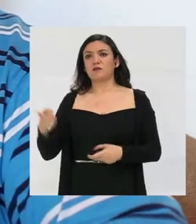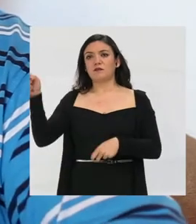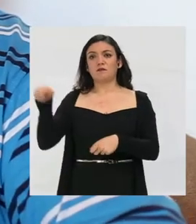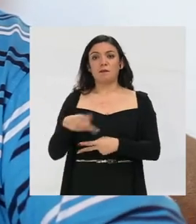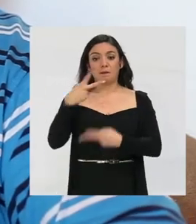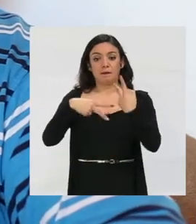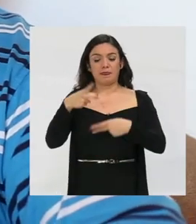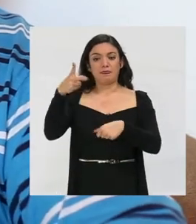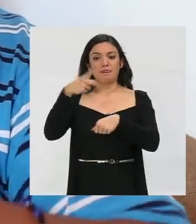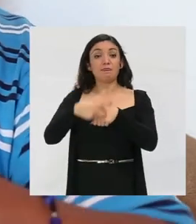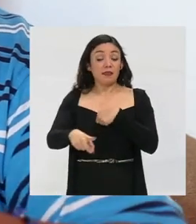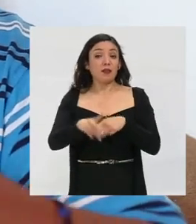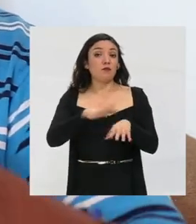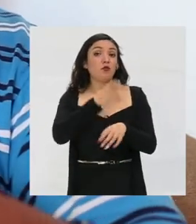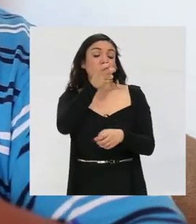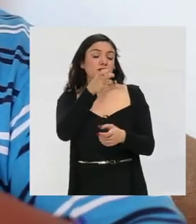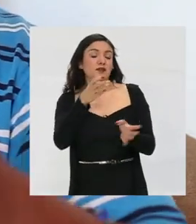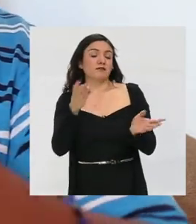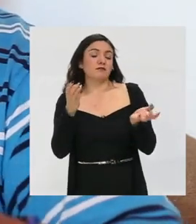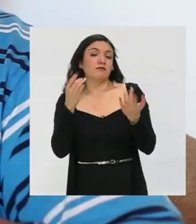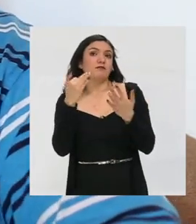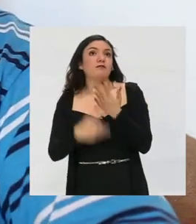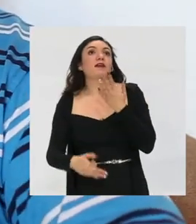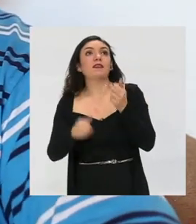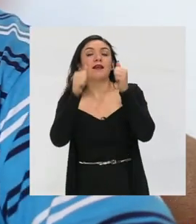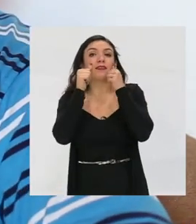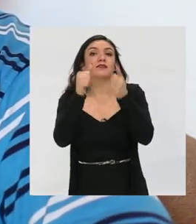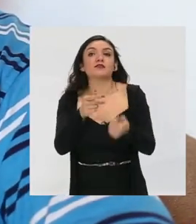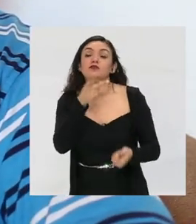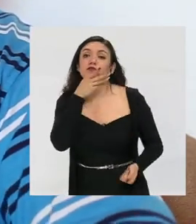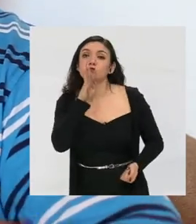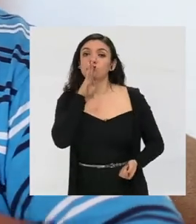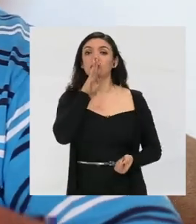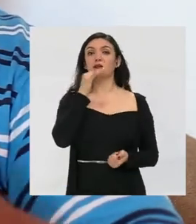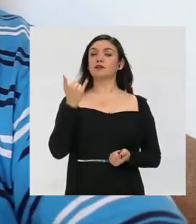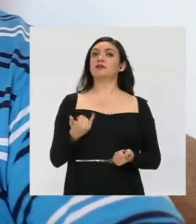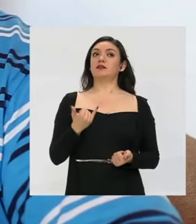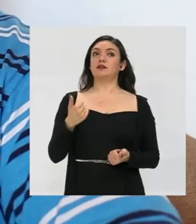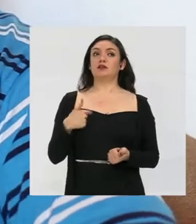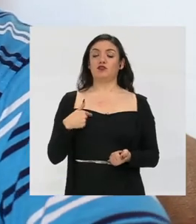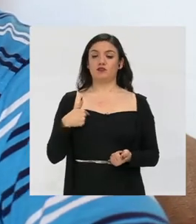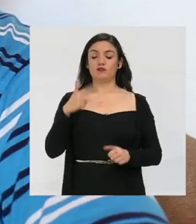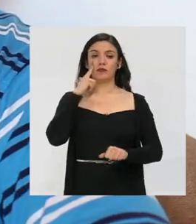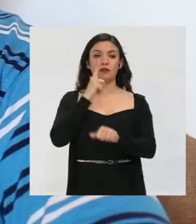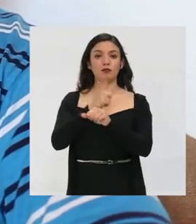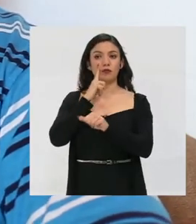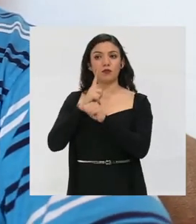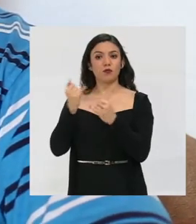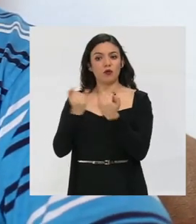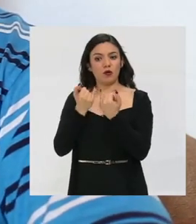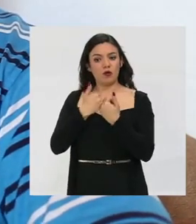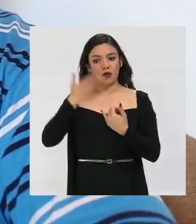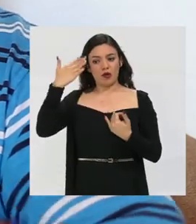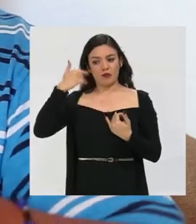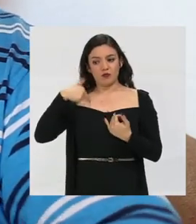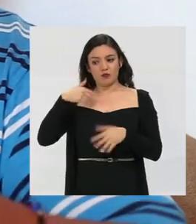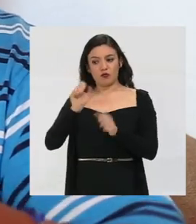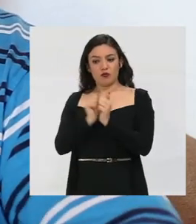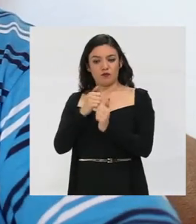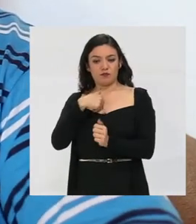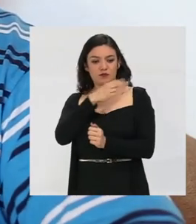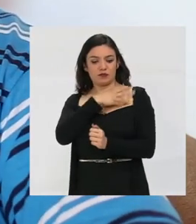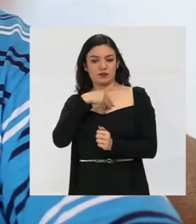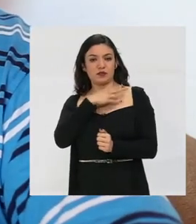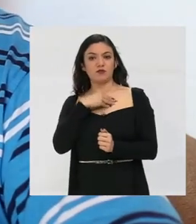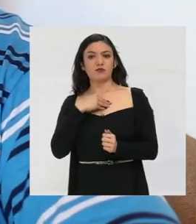que están aquí vienen dañados por la misma situación, falta de atención de los padres. Y yo me doy cuenta